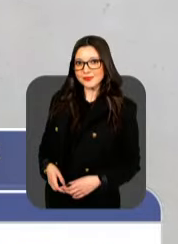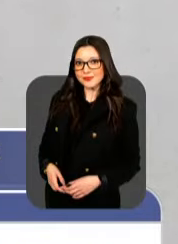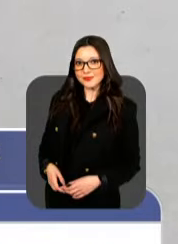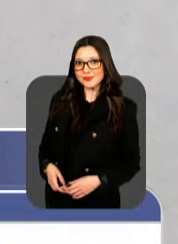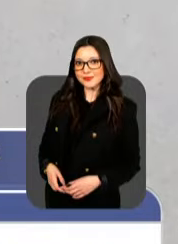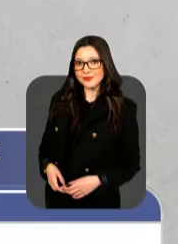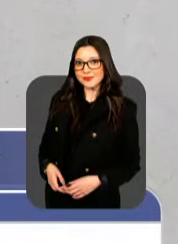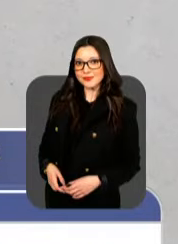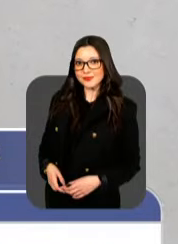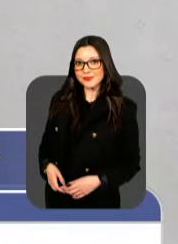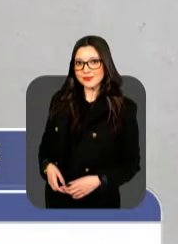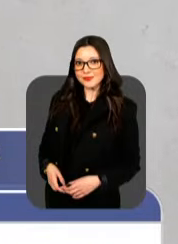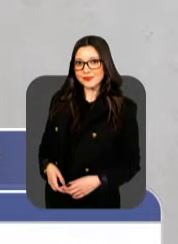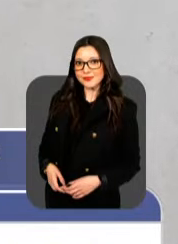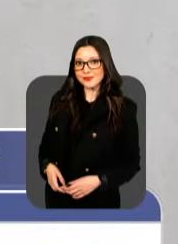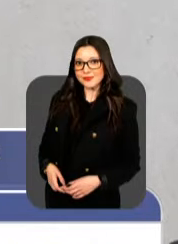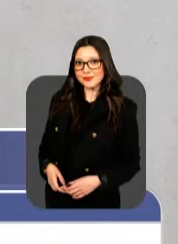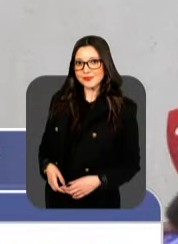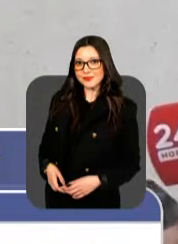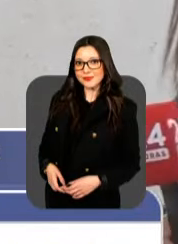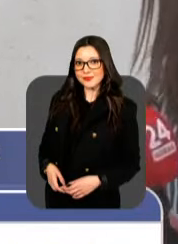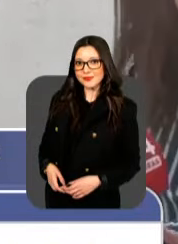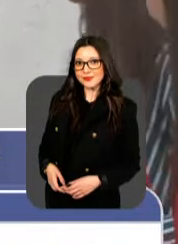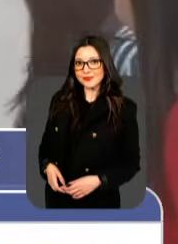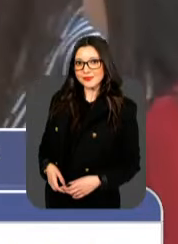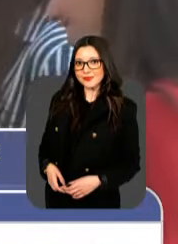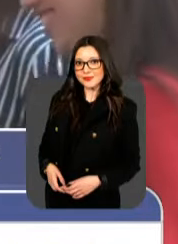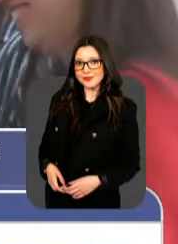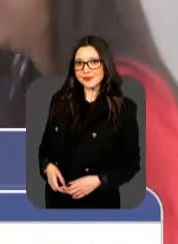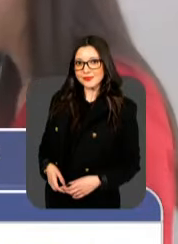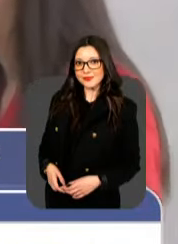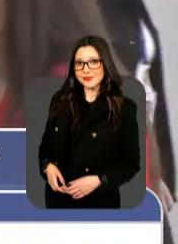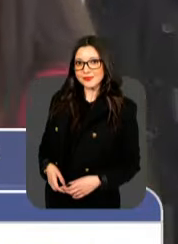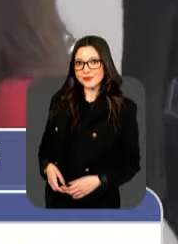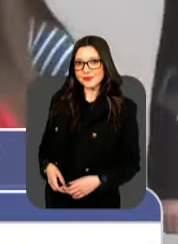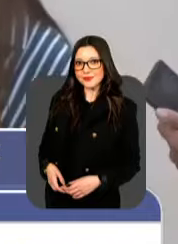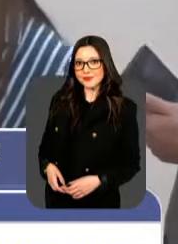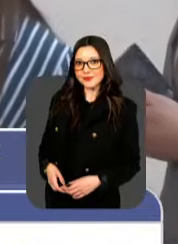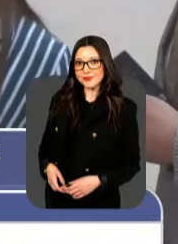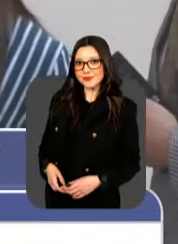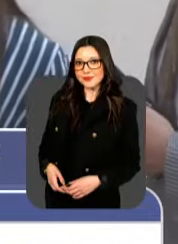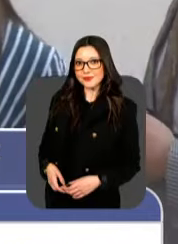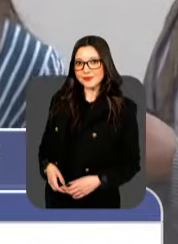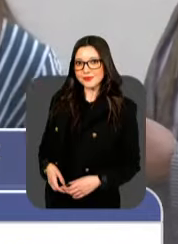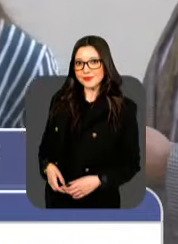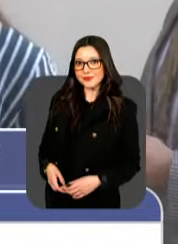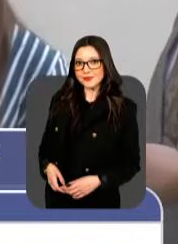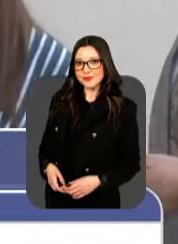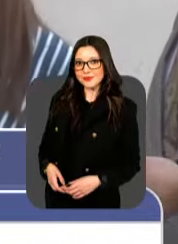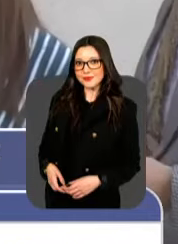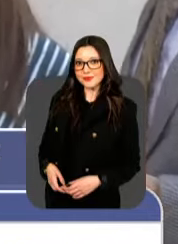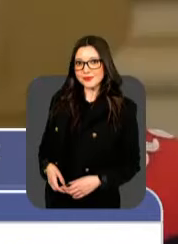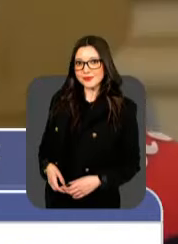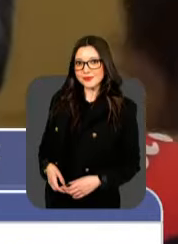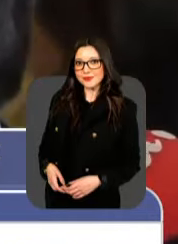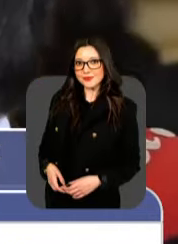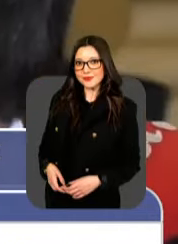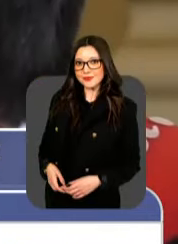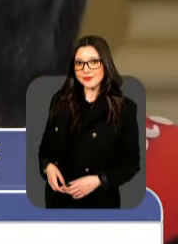Social, Flavia Torrealba, y ella decía, bueno, son temas que ahora deberían clarificar en el Comité